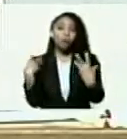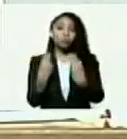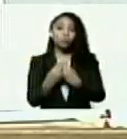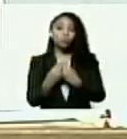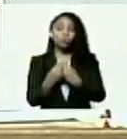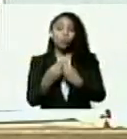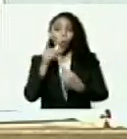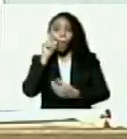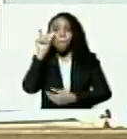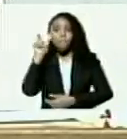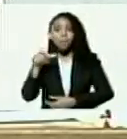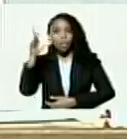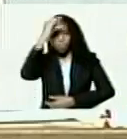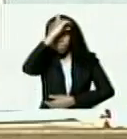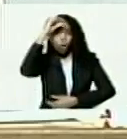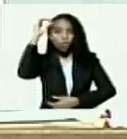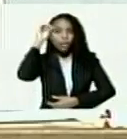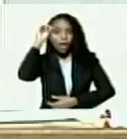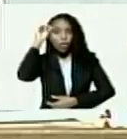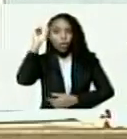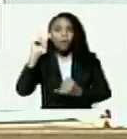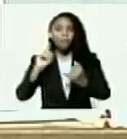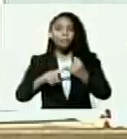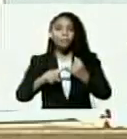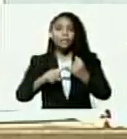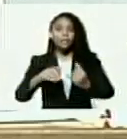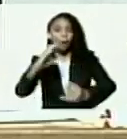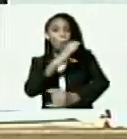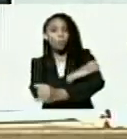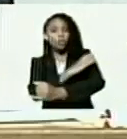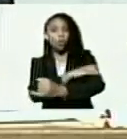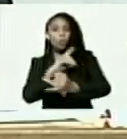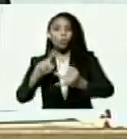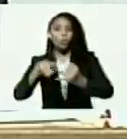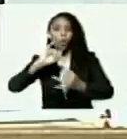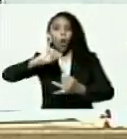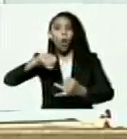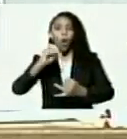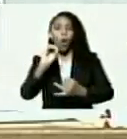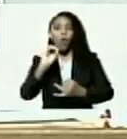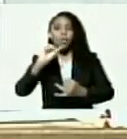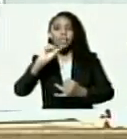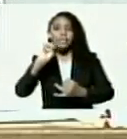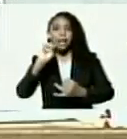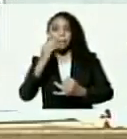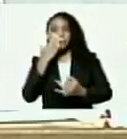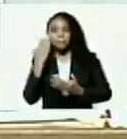diputado Diosdado Cabello, y de las bancadas de oposición, José Gregorio Correa.